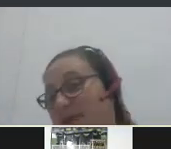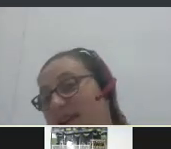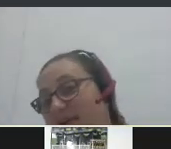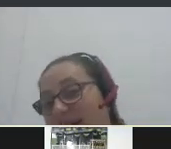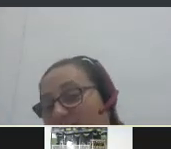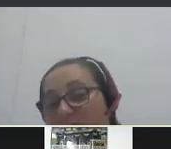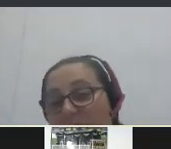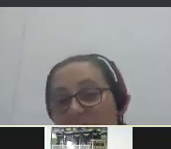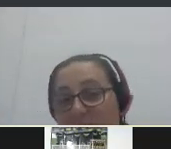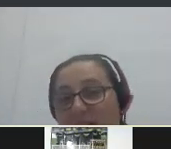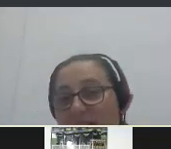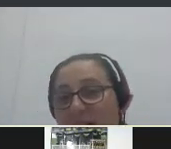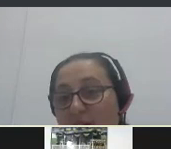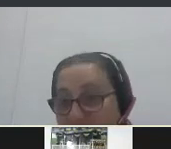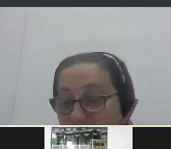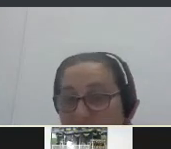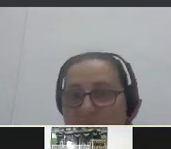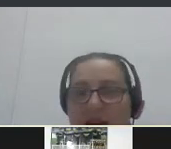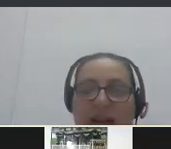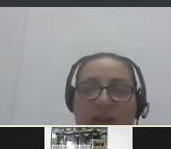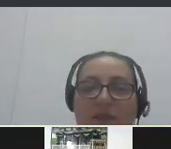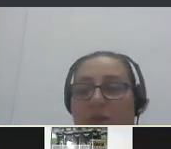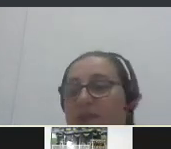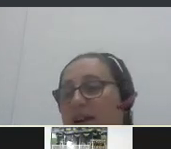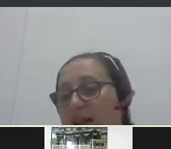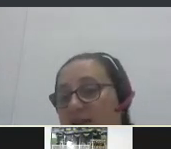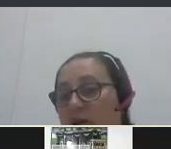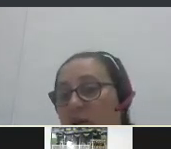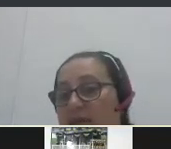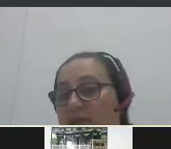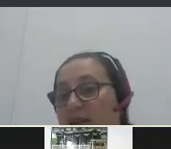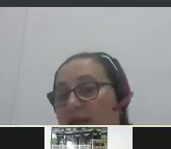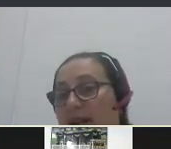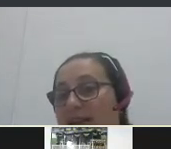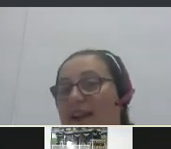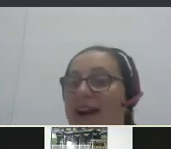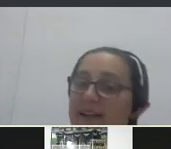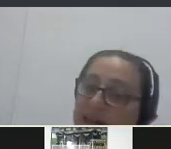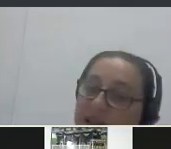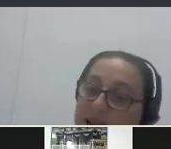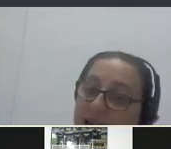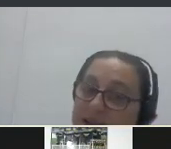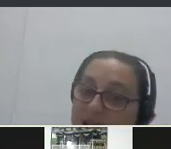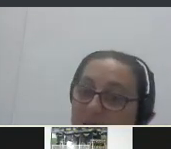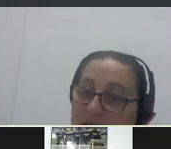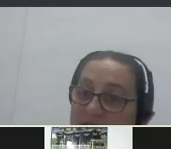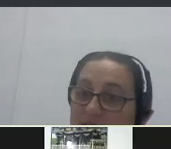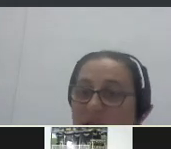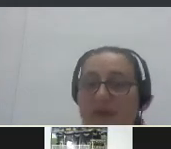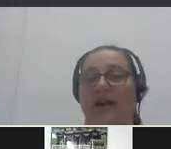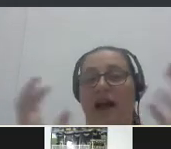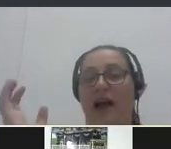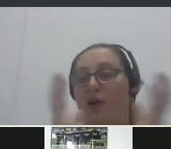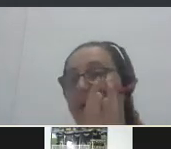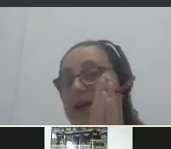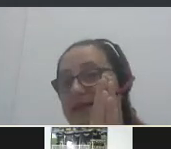que justo es la unidad que continúa. Entonces vamos a ver que dentro de los huesos hay diferentes características de células